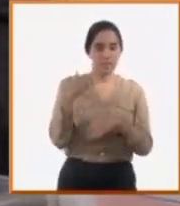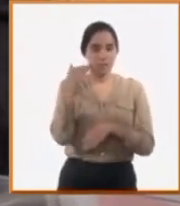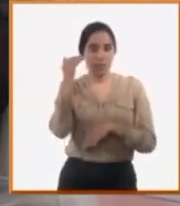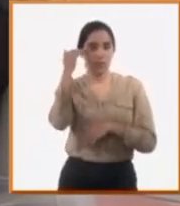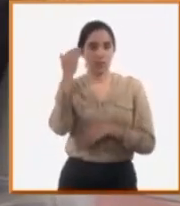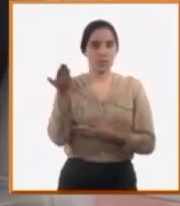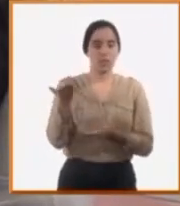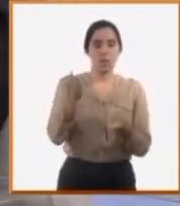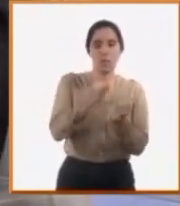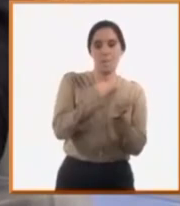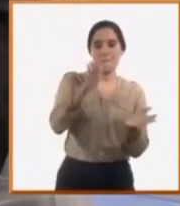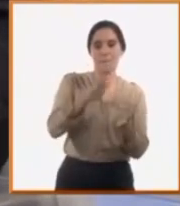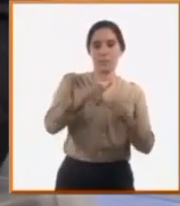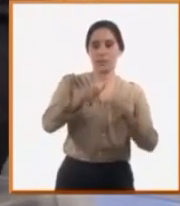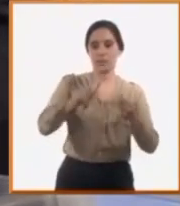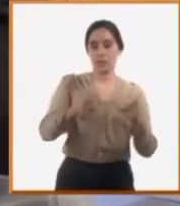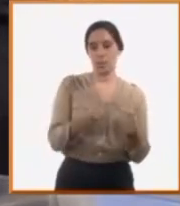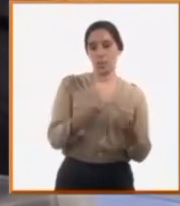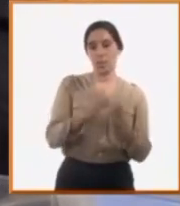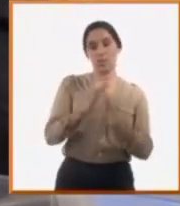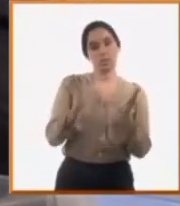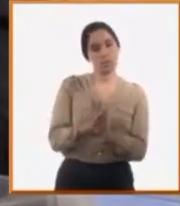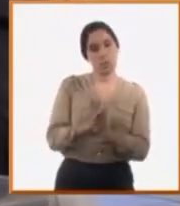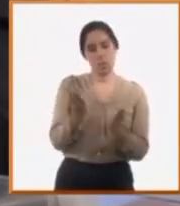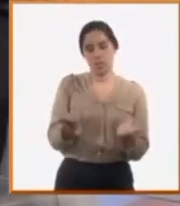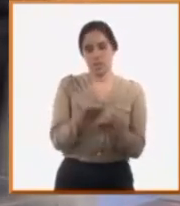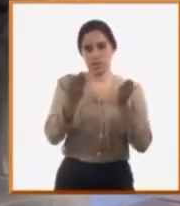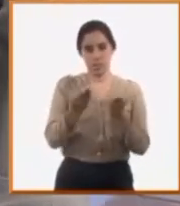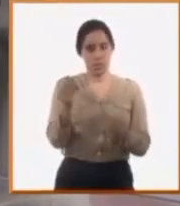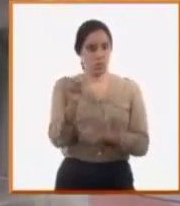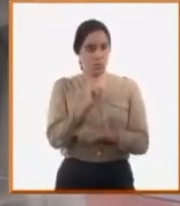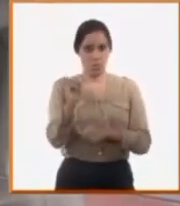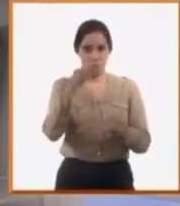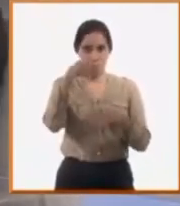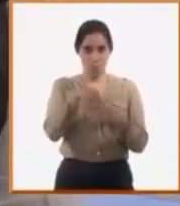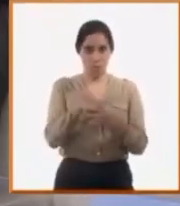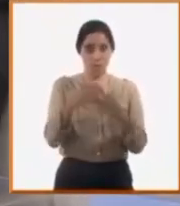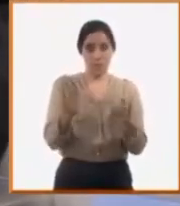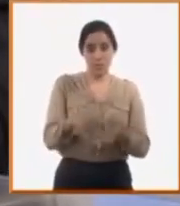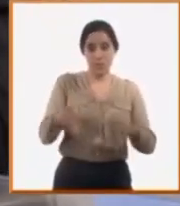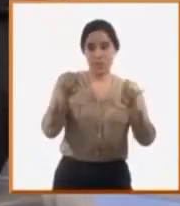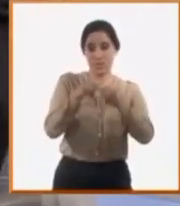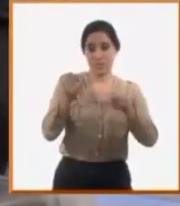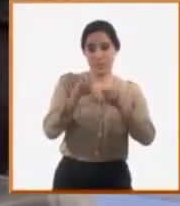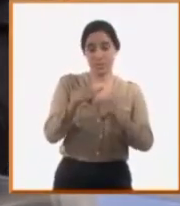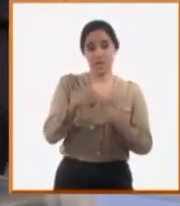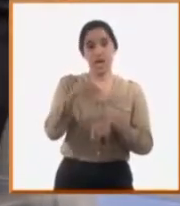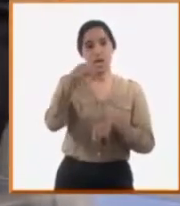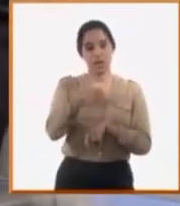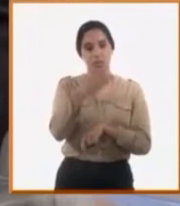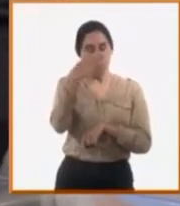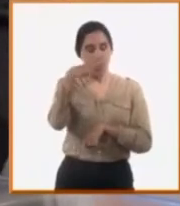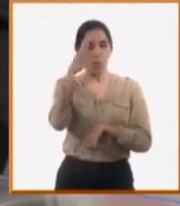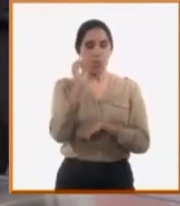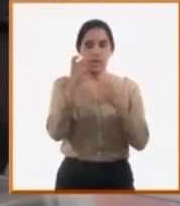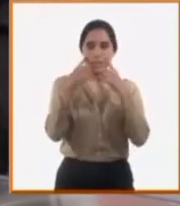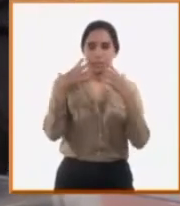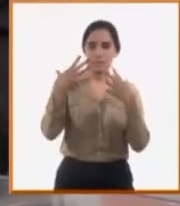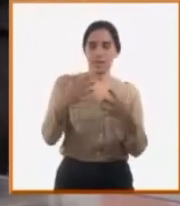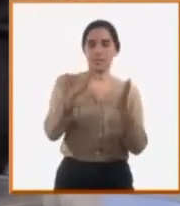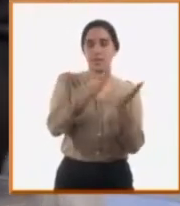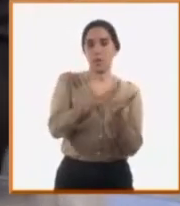los objetivos desarrollo en los cuales bueno como te decía la universidad cubana desde diversas aristas tiene su su rol y tiene su